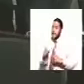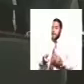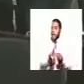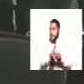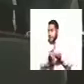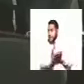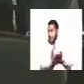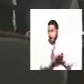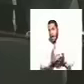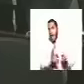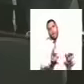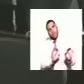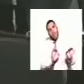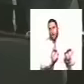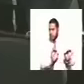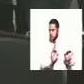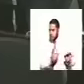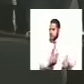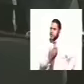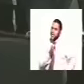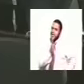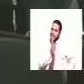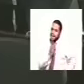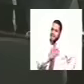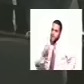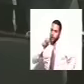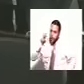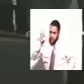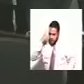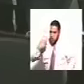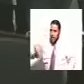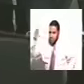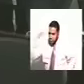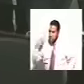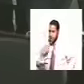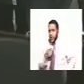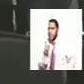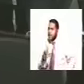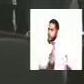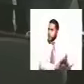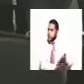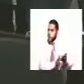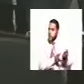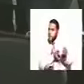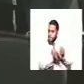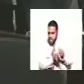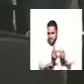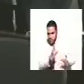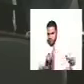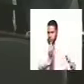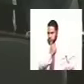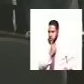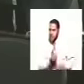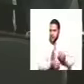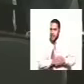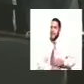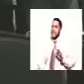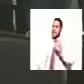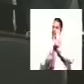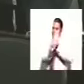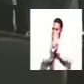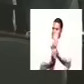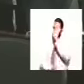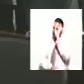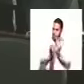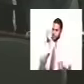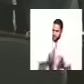reparación de víctimas. La exigió políticamente mi gobierno desde el principio, la Ley de Justicia, Paz y Reparación. Lo